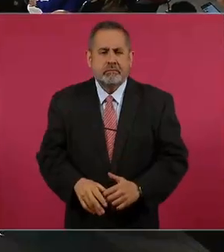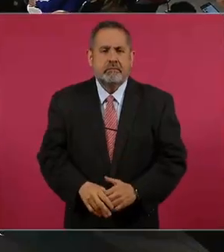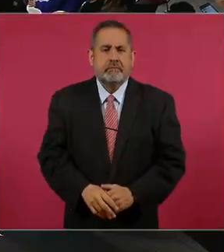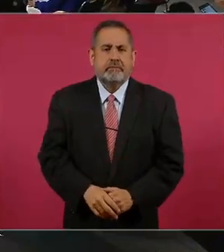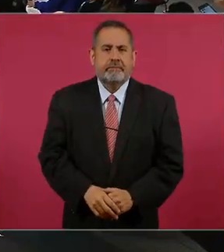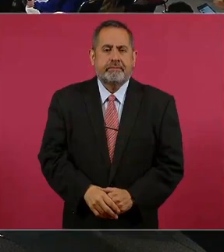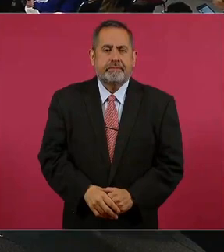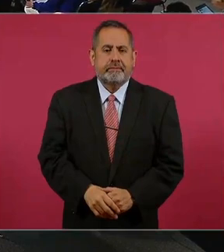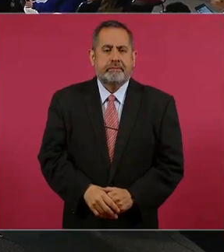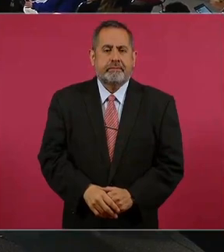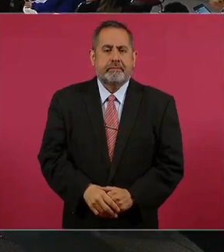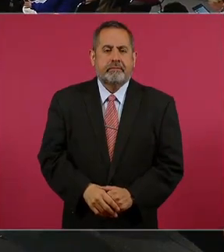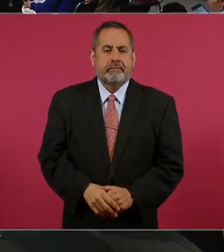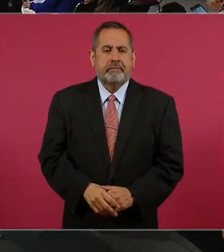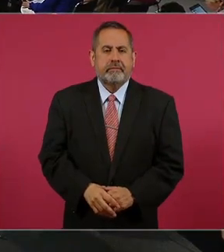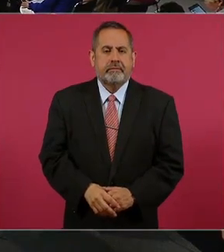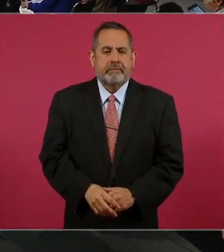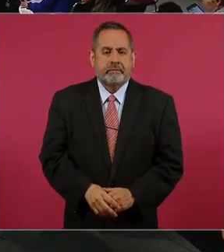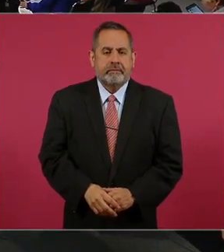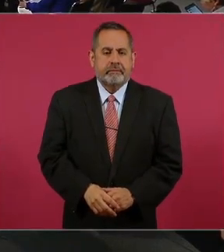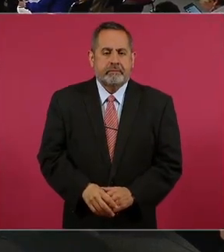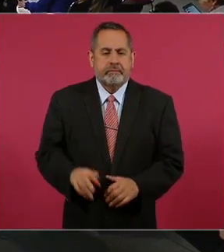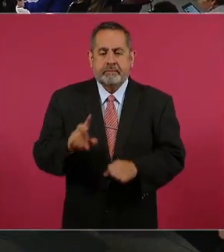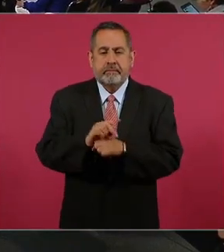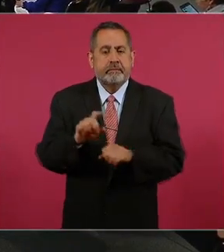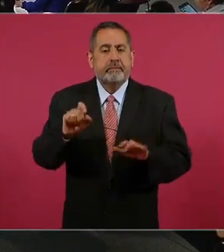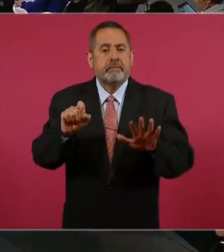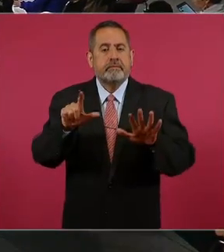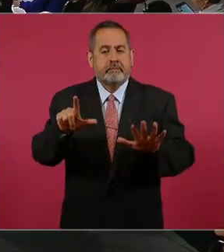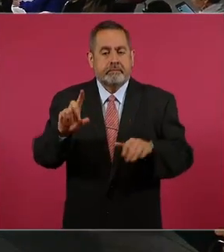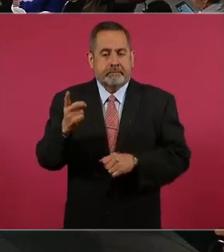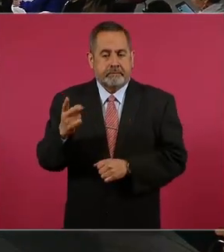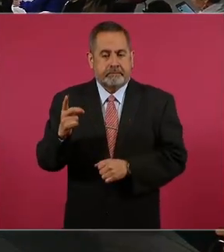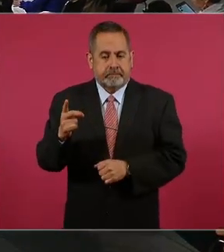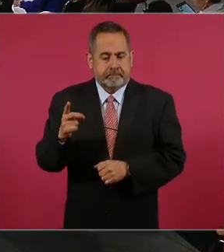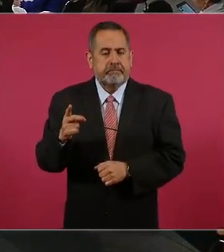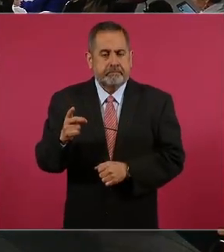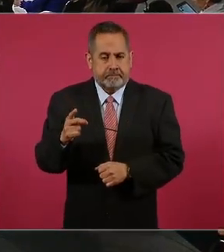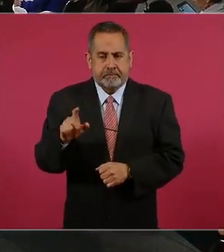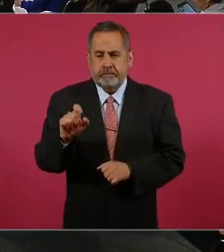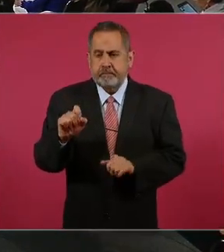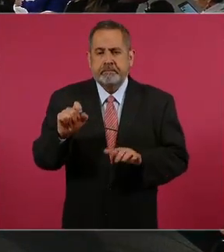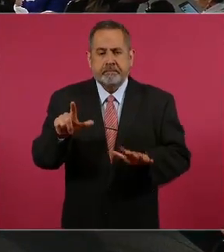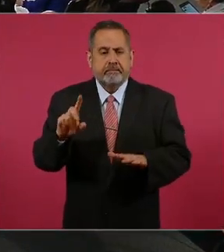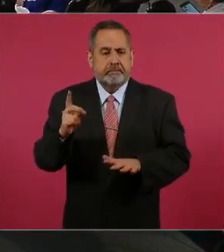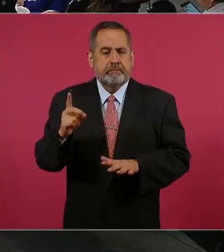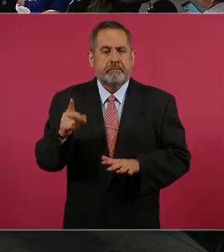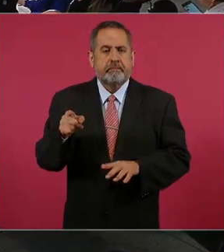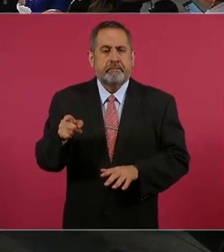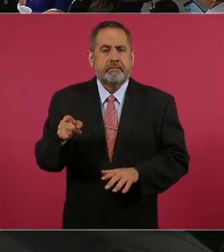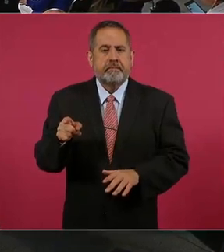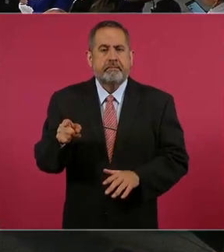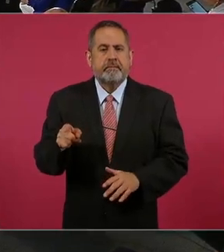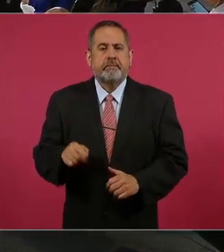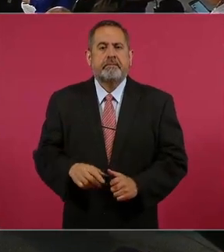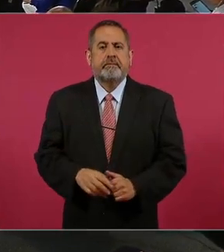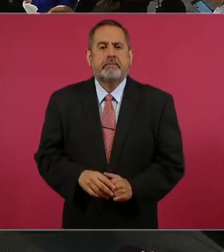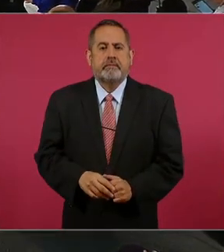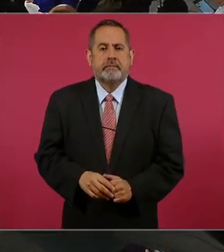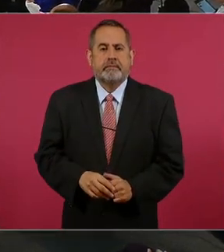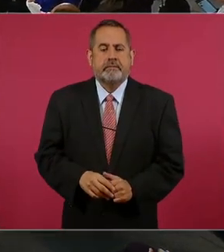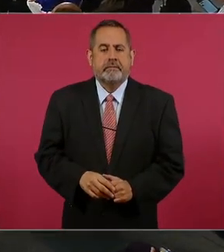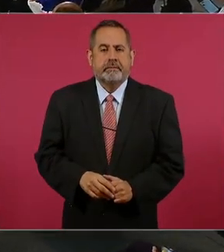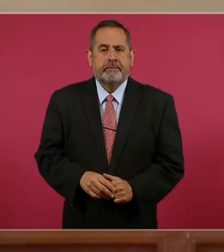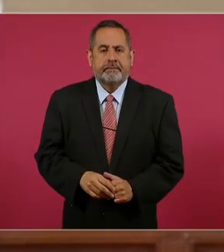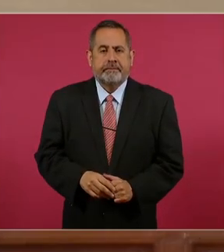diciembre 47 el 27 de diciembre del año pasado luego en enero del 22